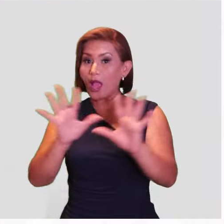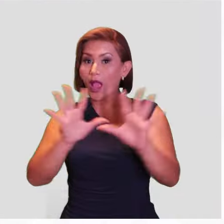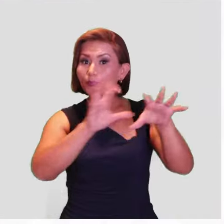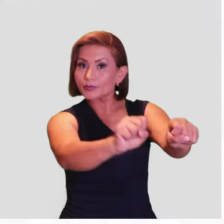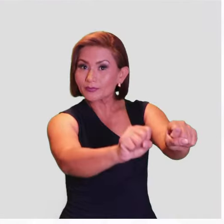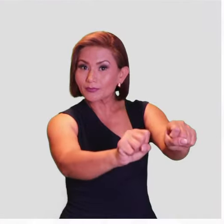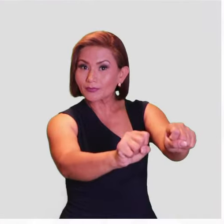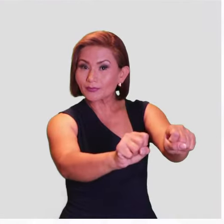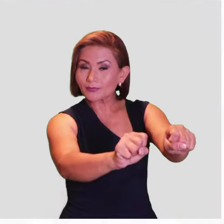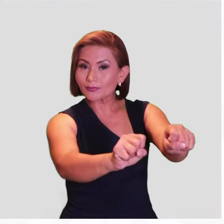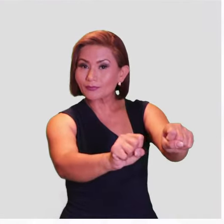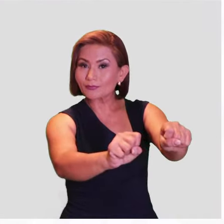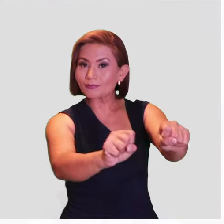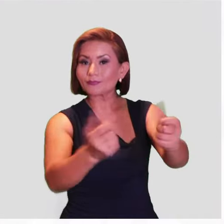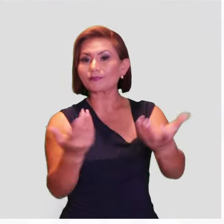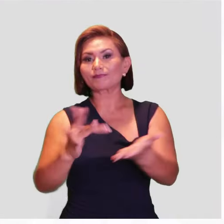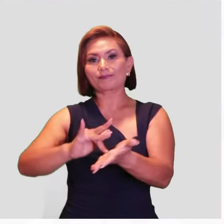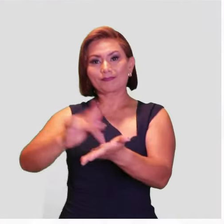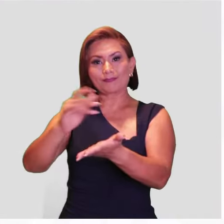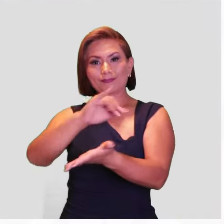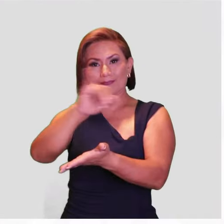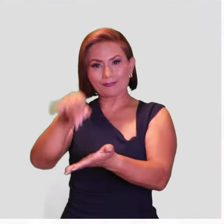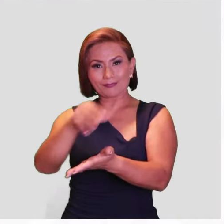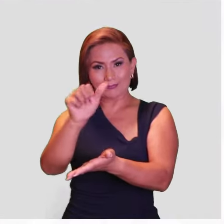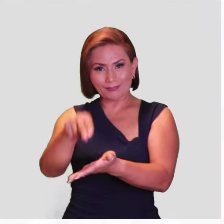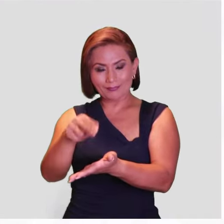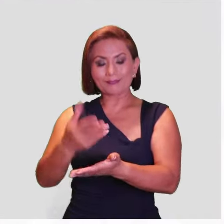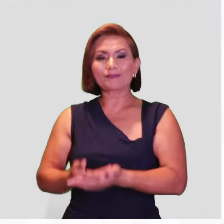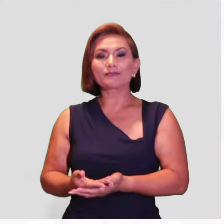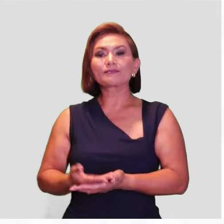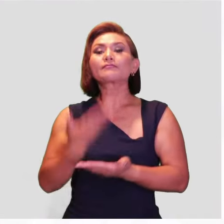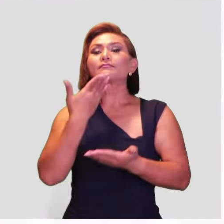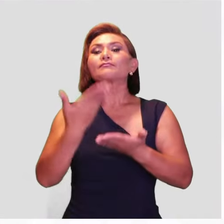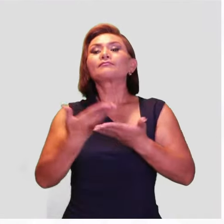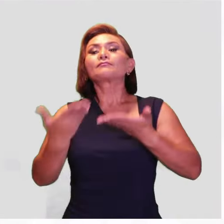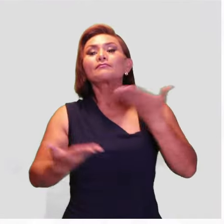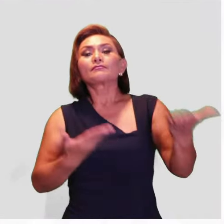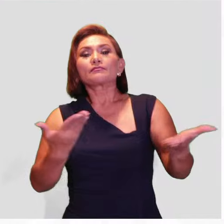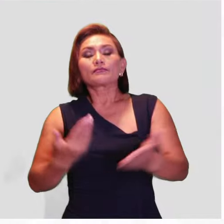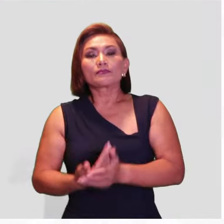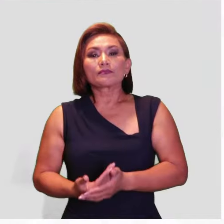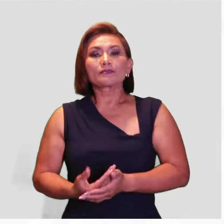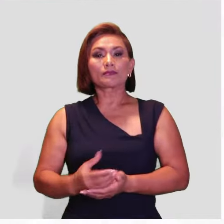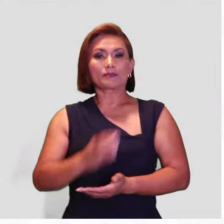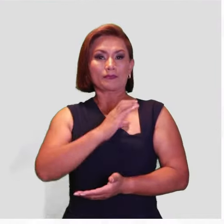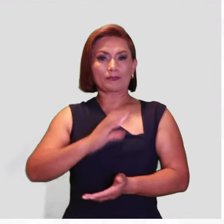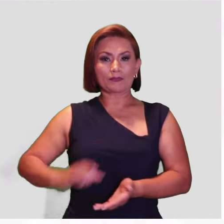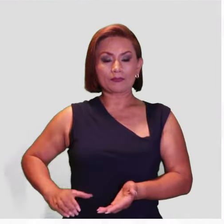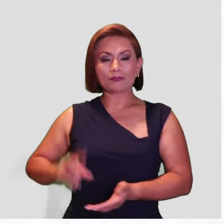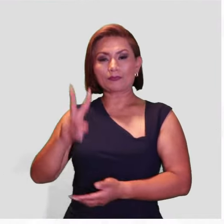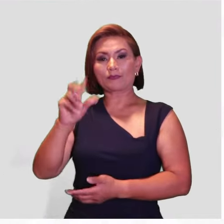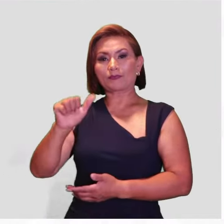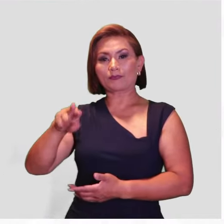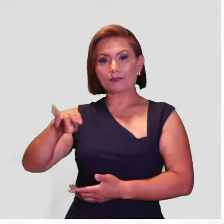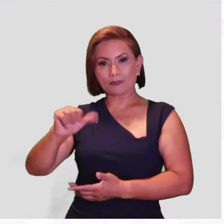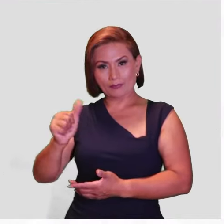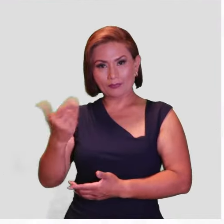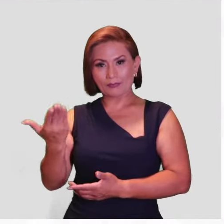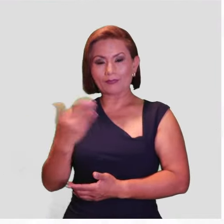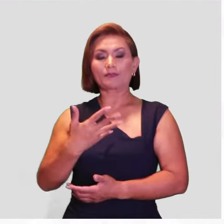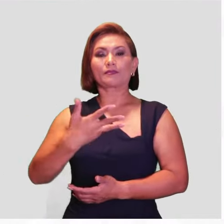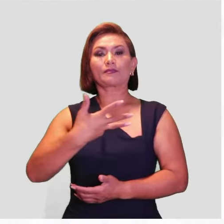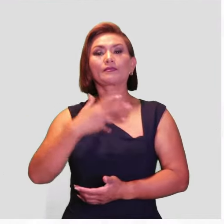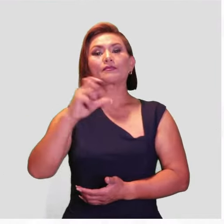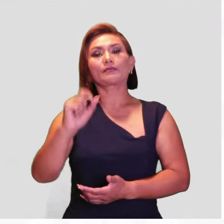Gracias, candidato Juan Alvarado Navarrete. A continuación, cedemos el uso de la voz a la candidata Vania Camacho Galván. Candidata, le